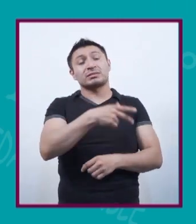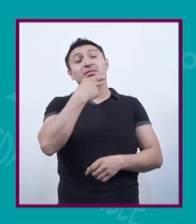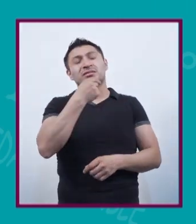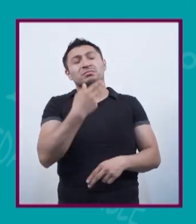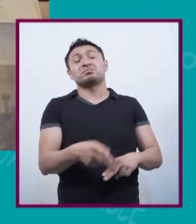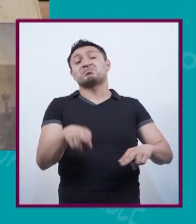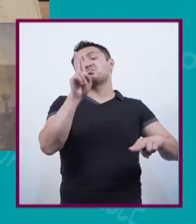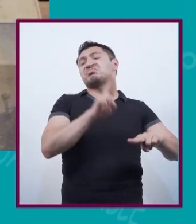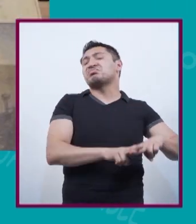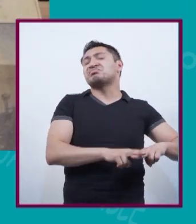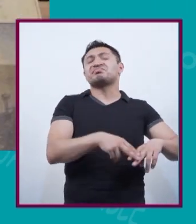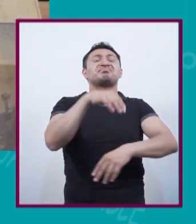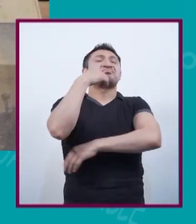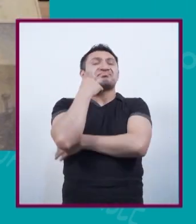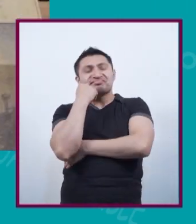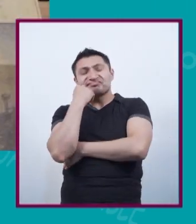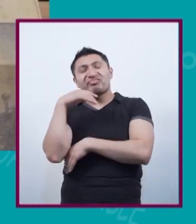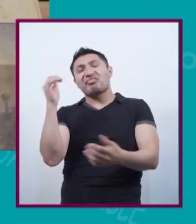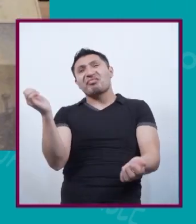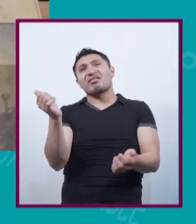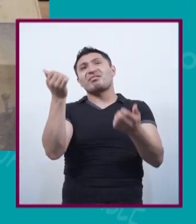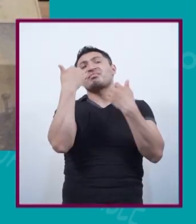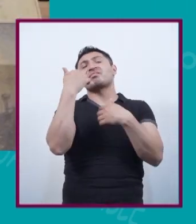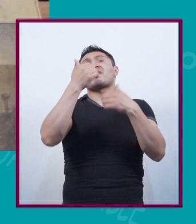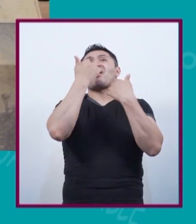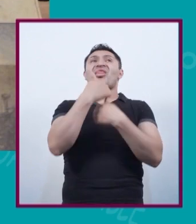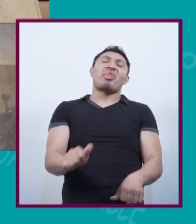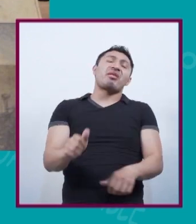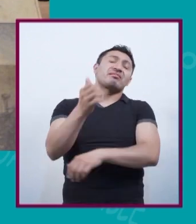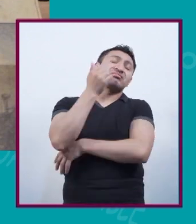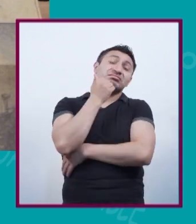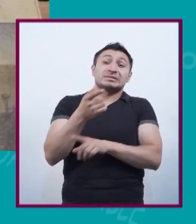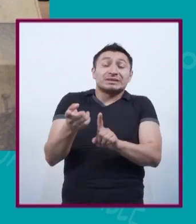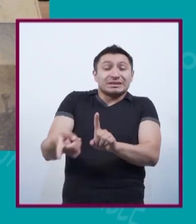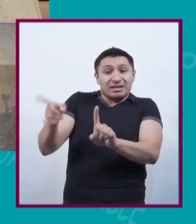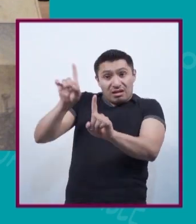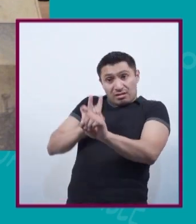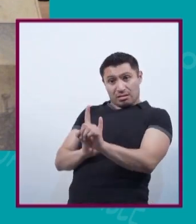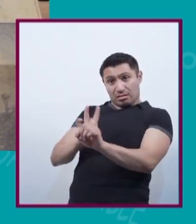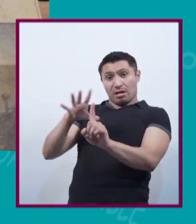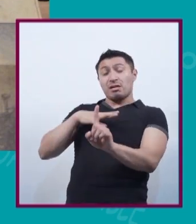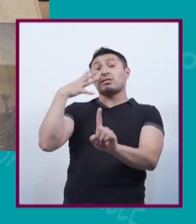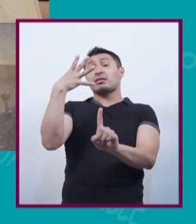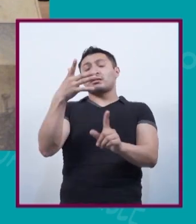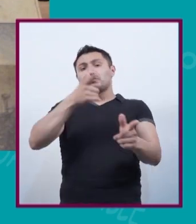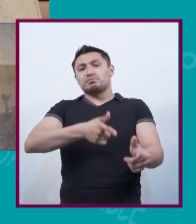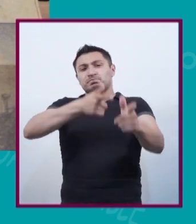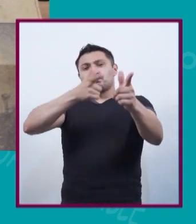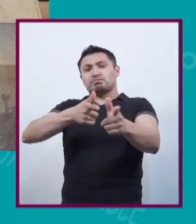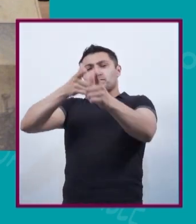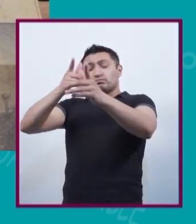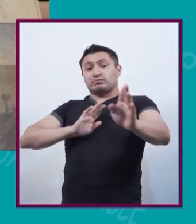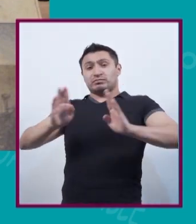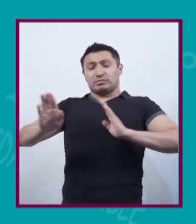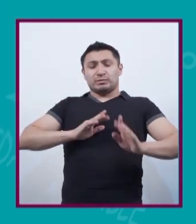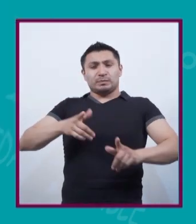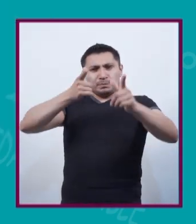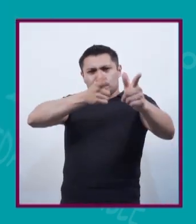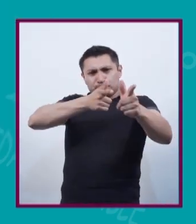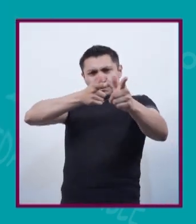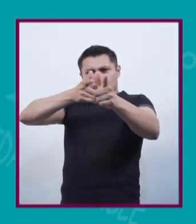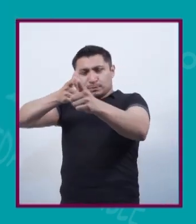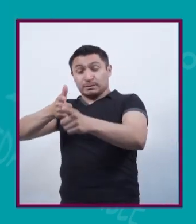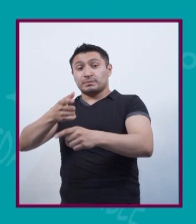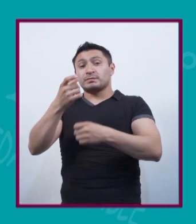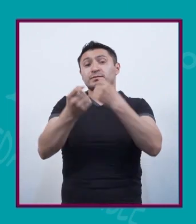fue a sentar al banquillo con cara de aburrido. Atrás de Romero Carrasco había 5 soldados con sus fusiles puestos en línea.